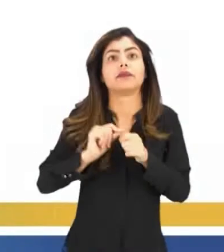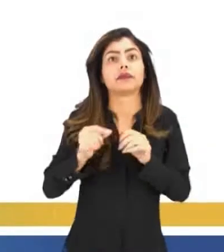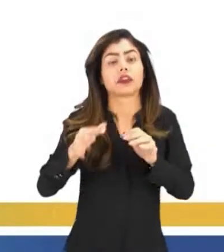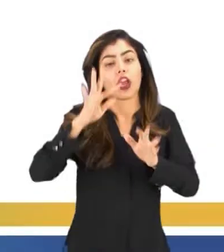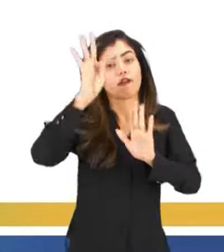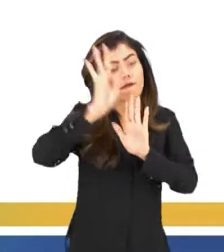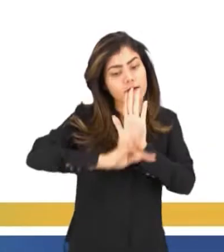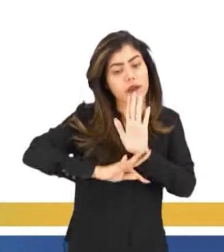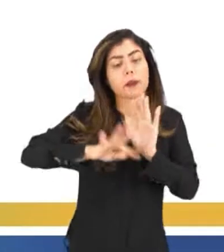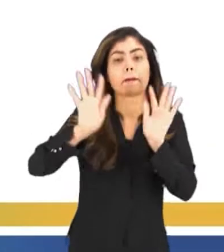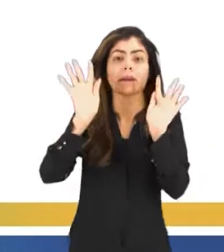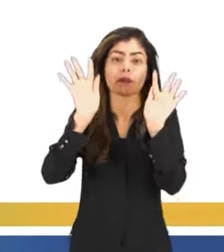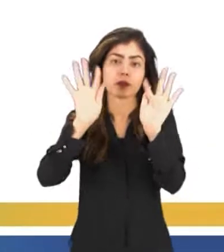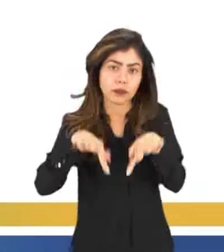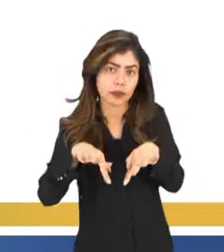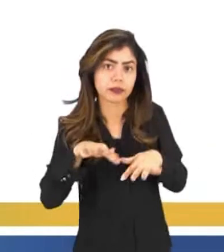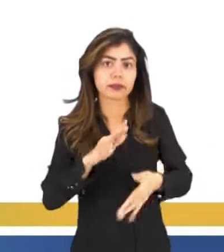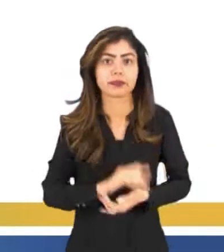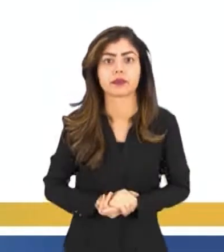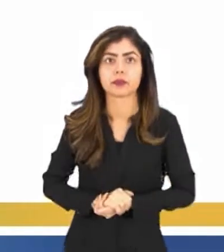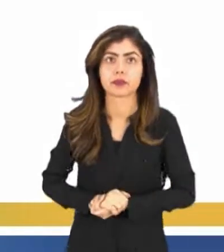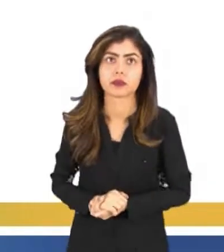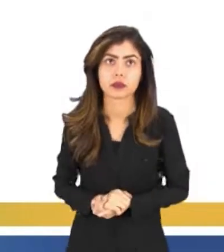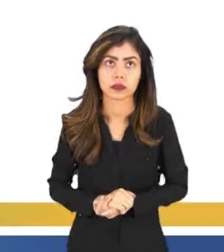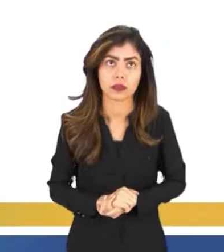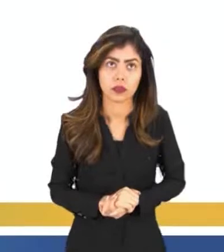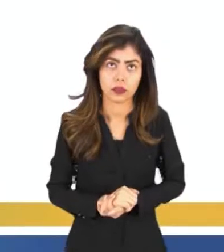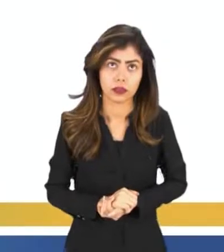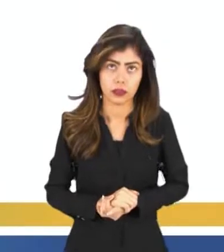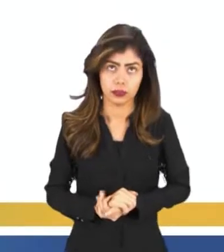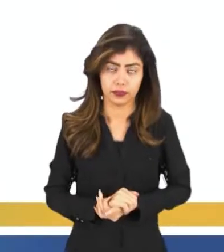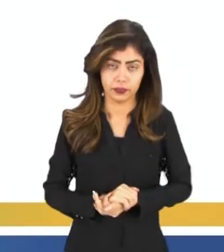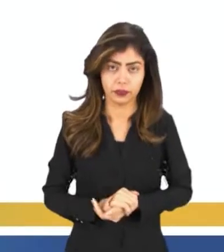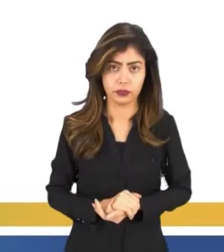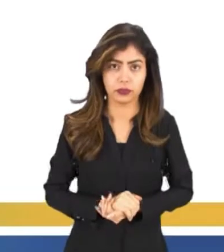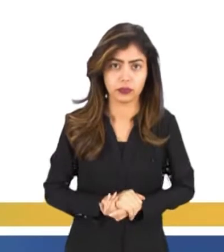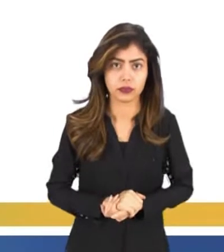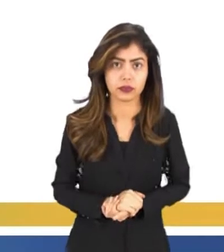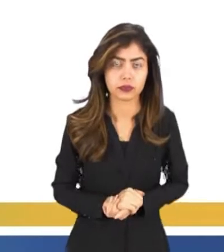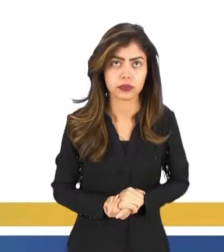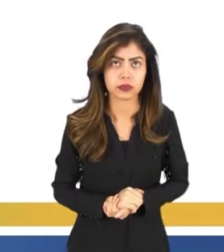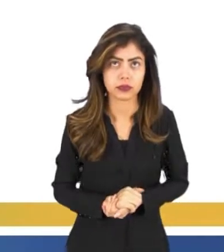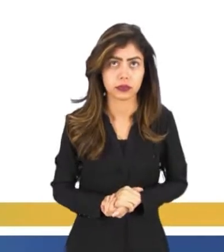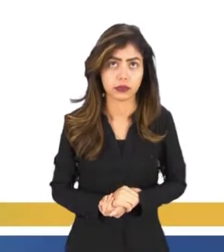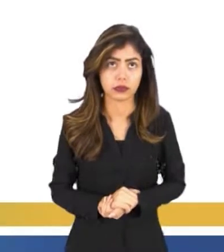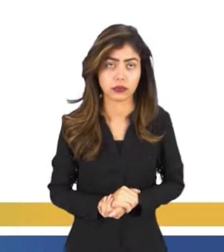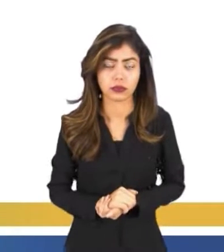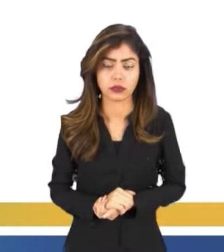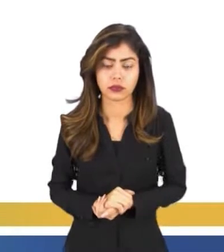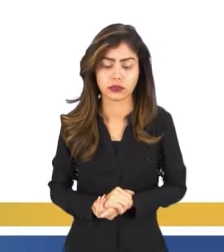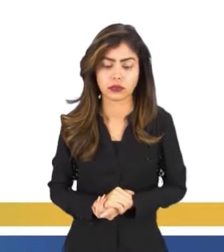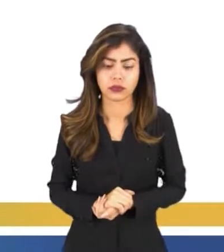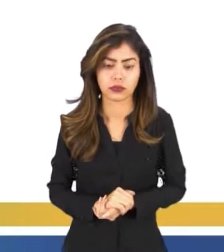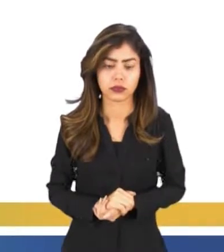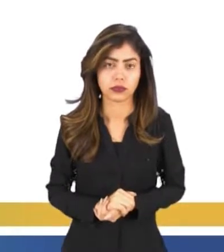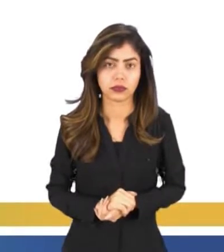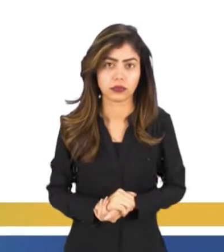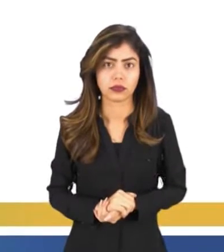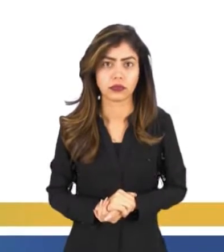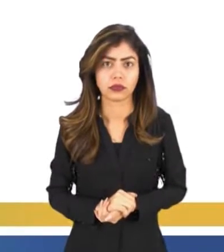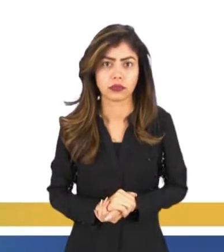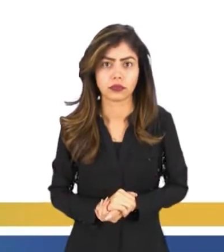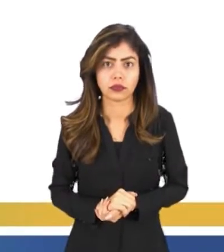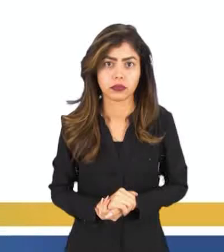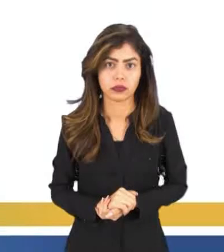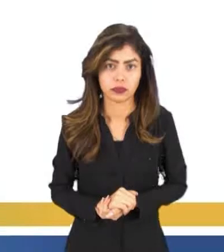conclusión y sus expresiones que son los conectores de conclusión y para qué sirven los